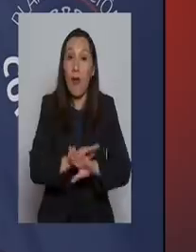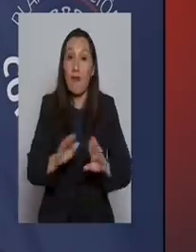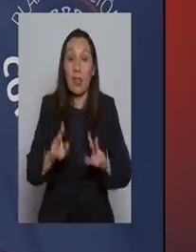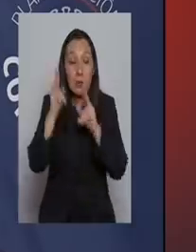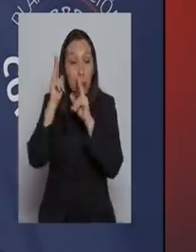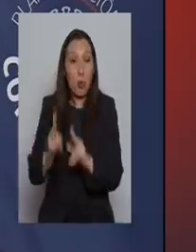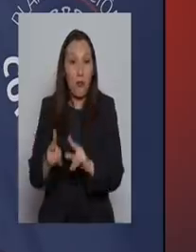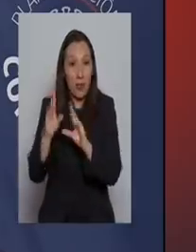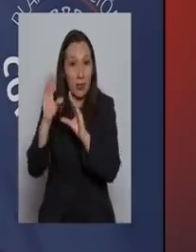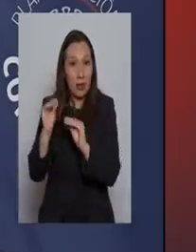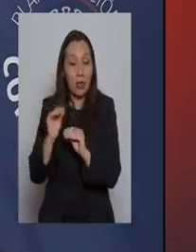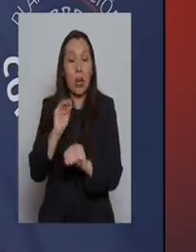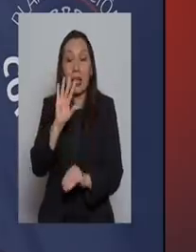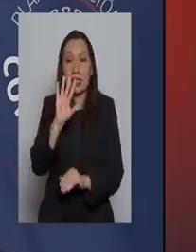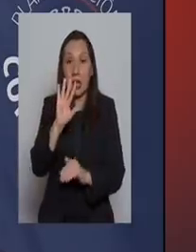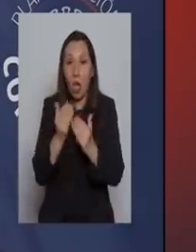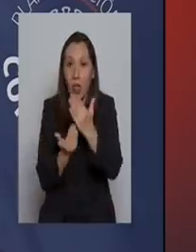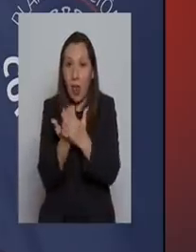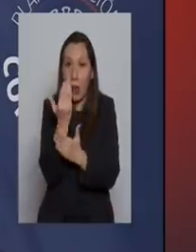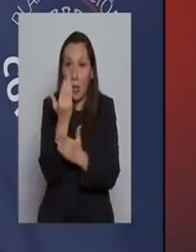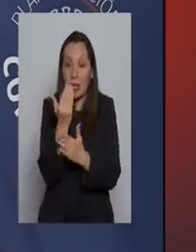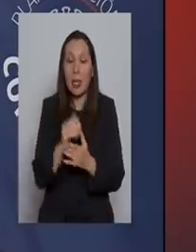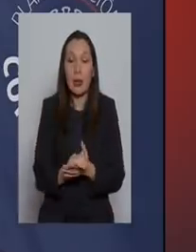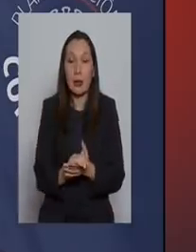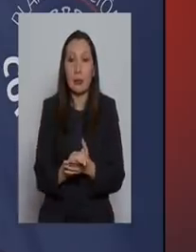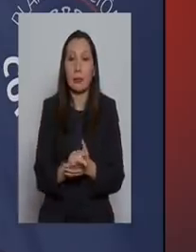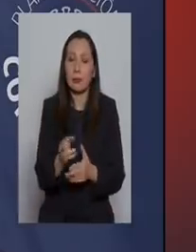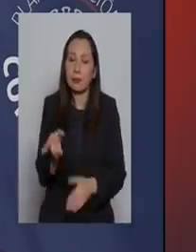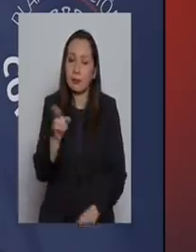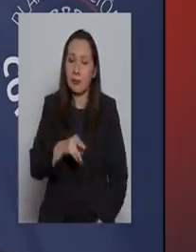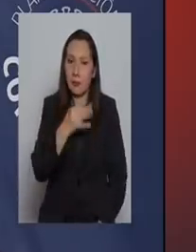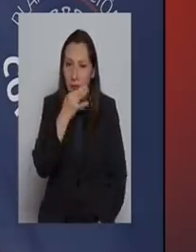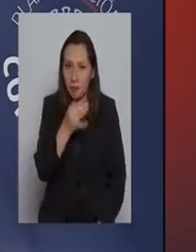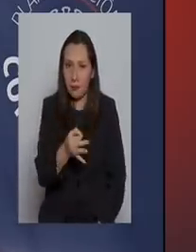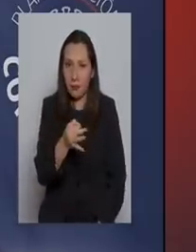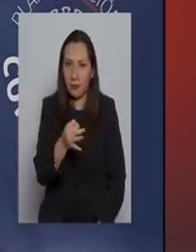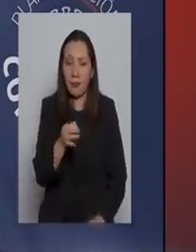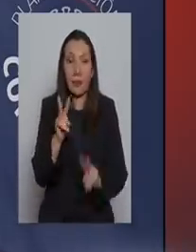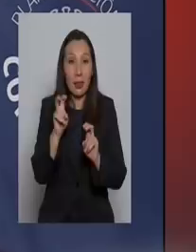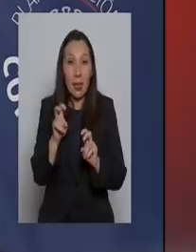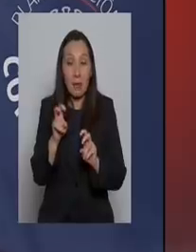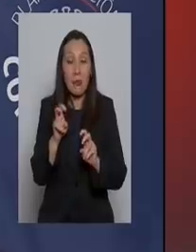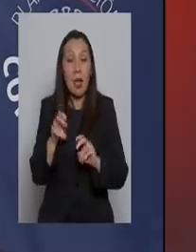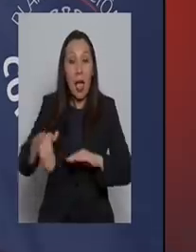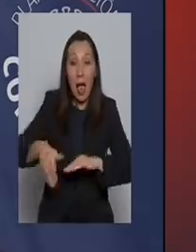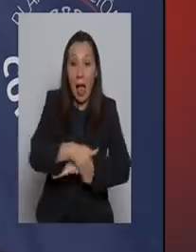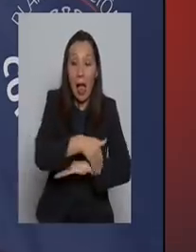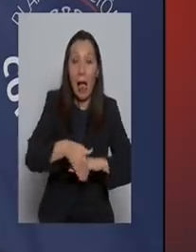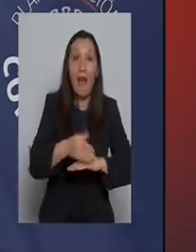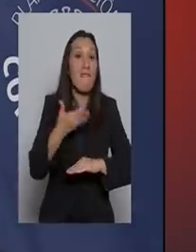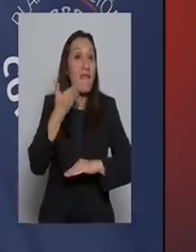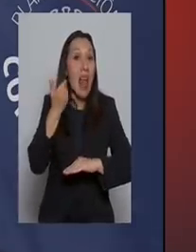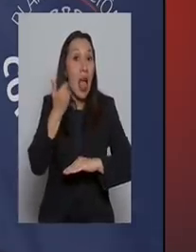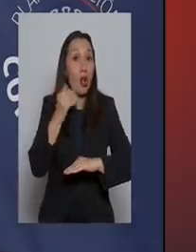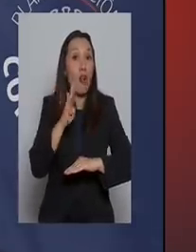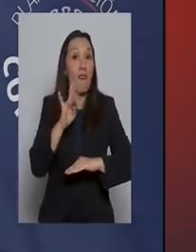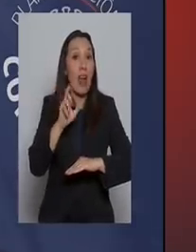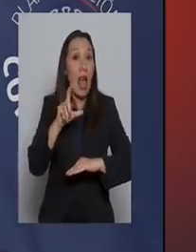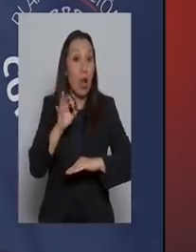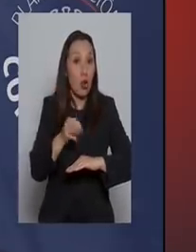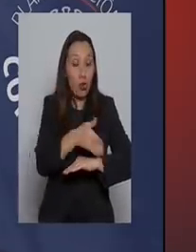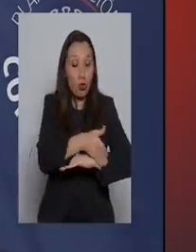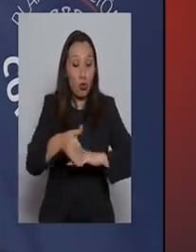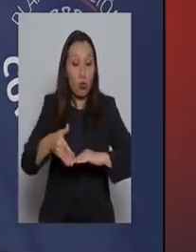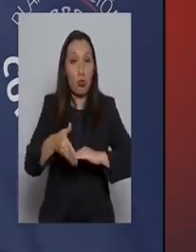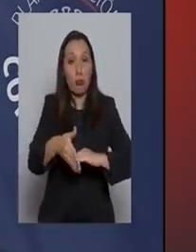del toque de queda, esto es a las 5 de la mañana. Y insisto, el eje Avenida Blanco,